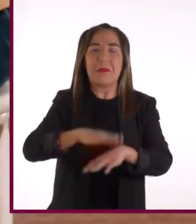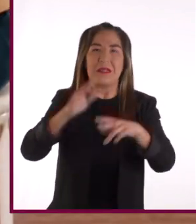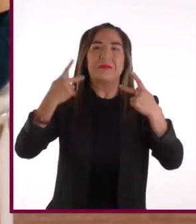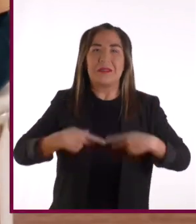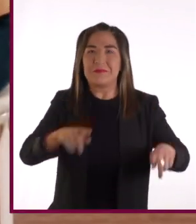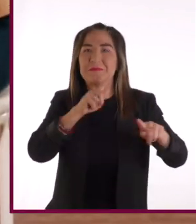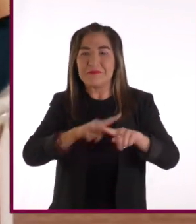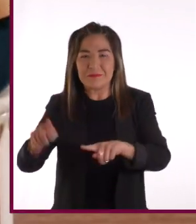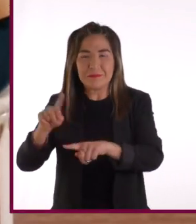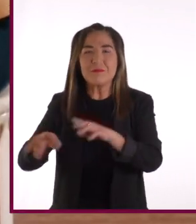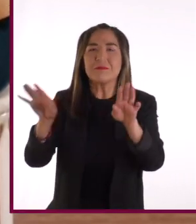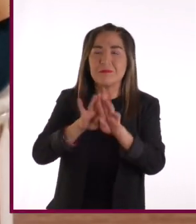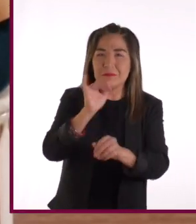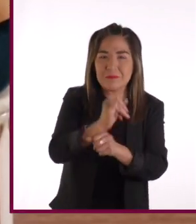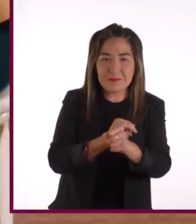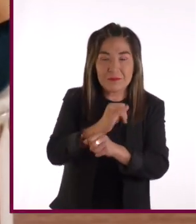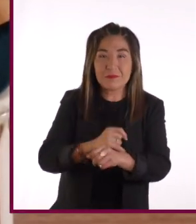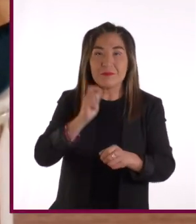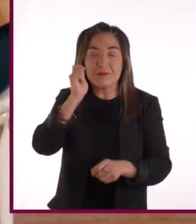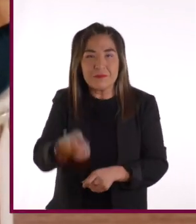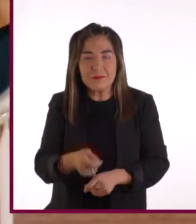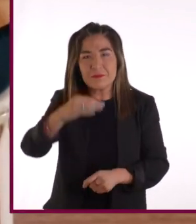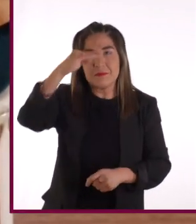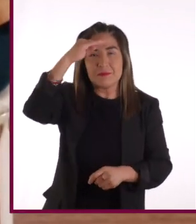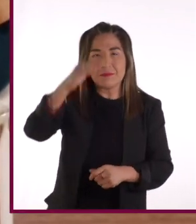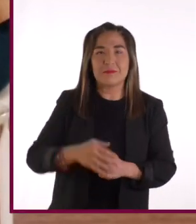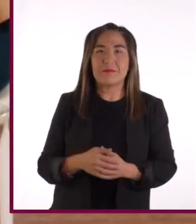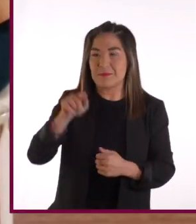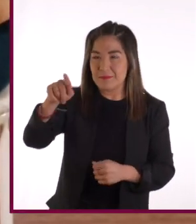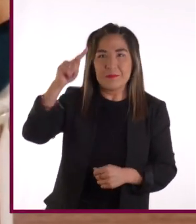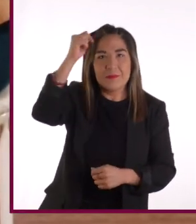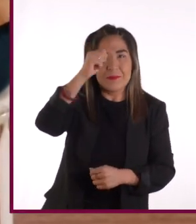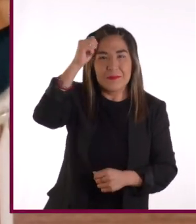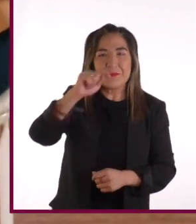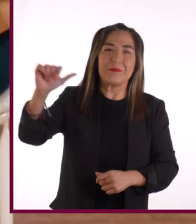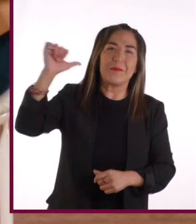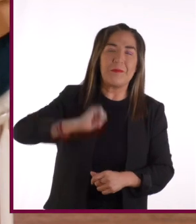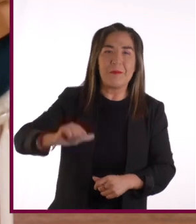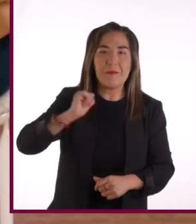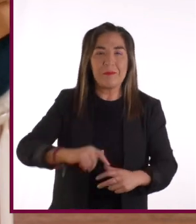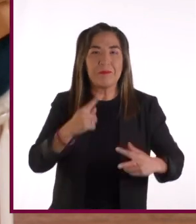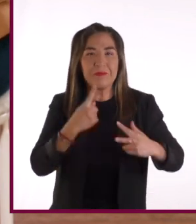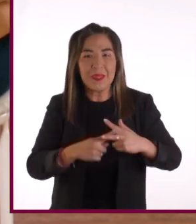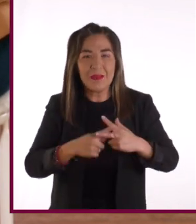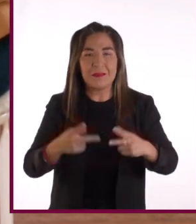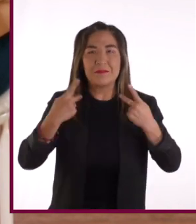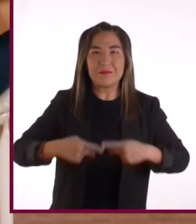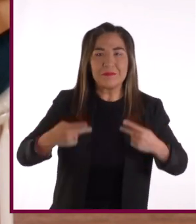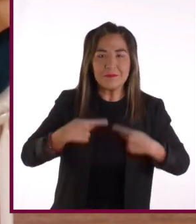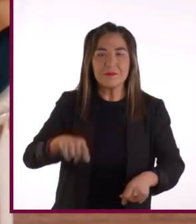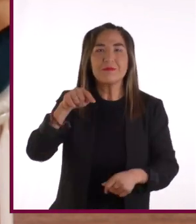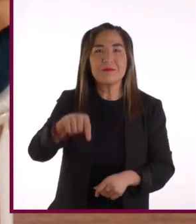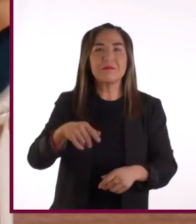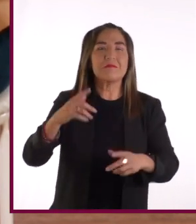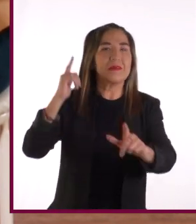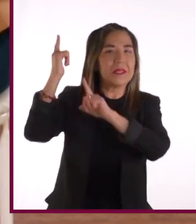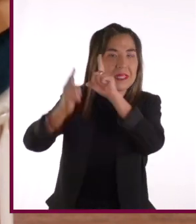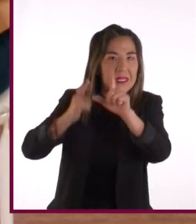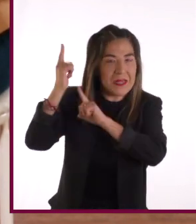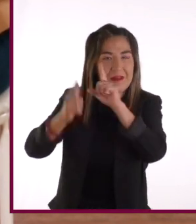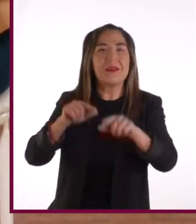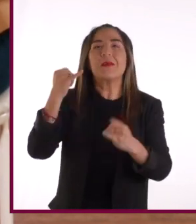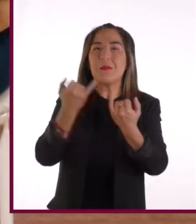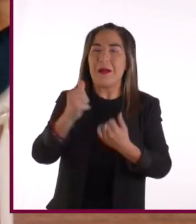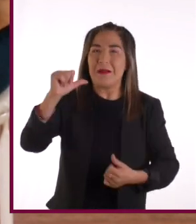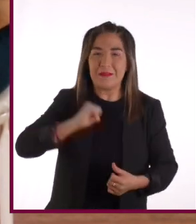profesionistas. El debate se extiende desde que tenemos noción sobre los teóricos de las matemáticas. Podemos rastrearlo desde los